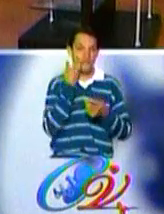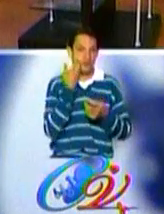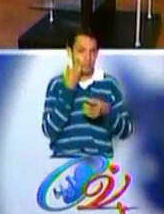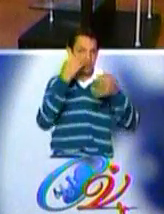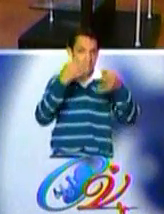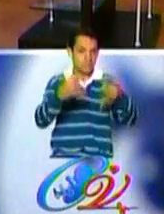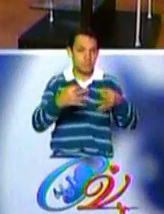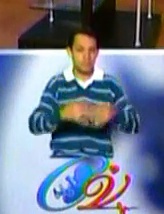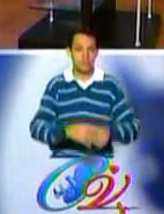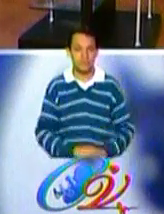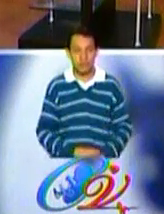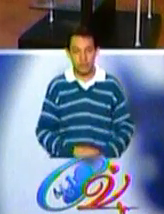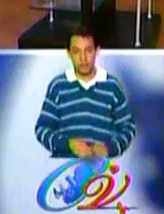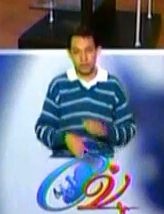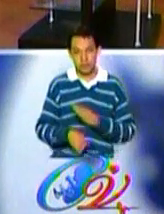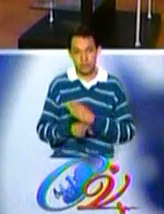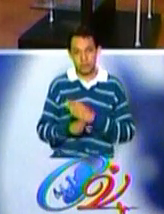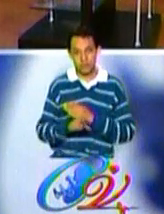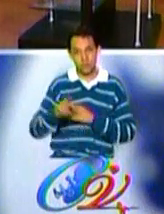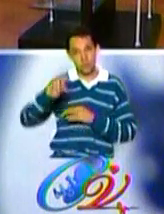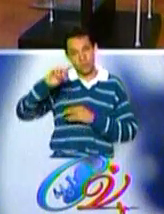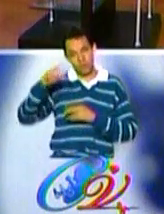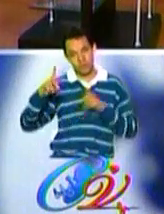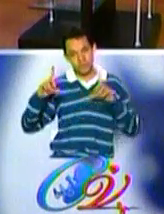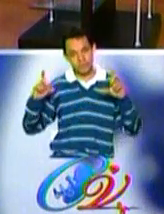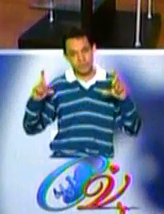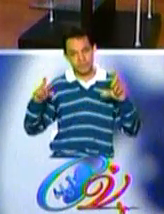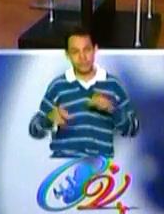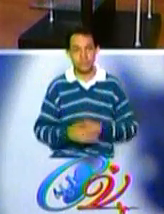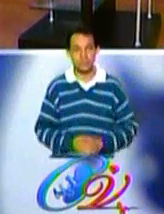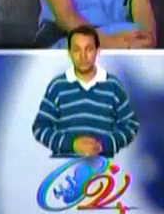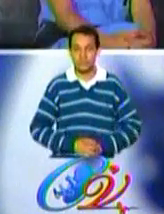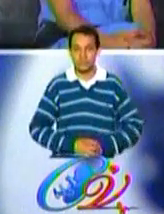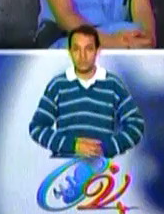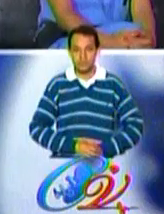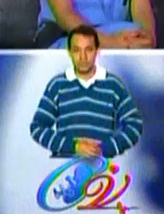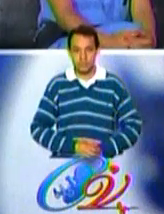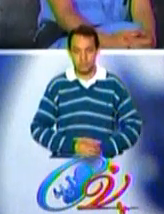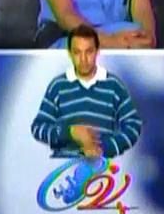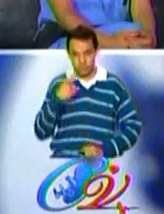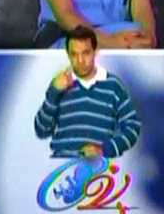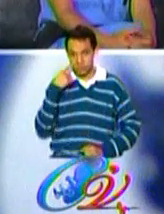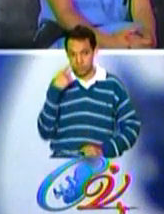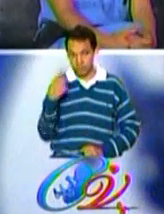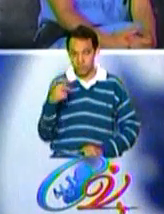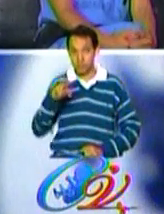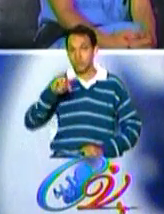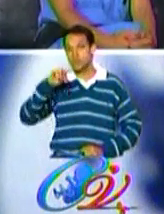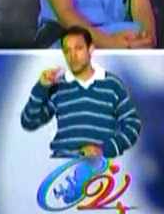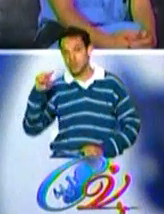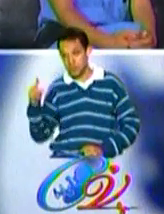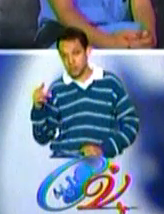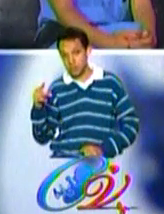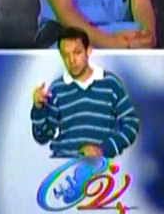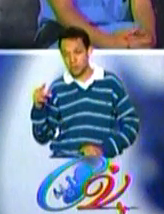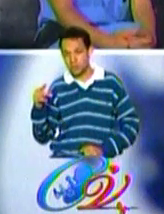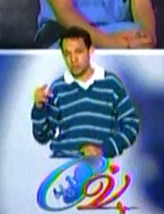Sí. Sigamos con la siguiente imagen. Entonces acá, por ejemplo, en la siguiente imagen,